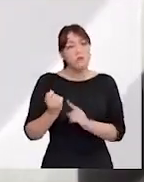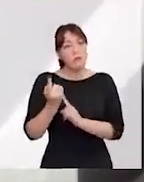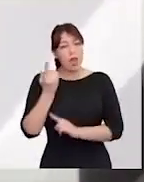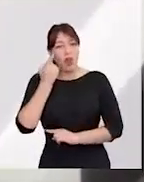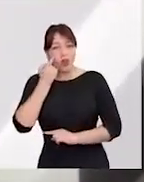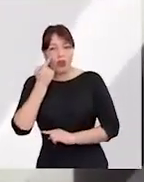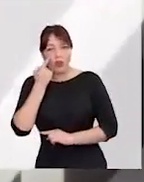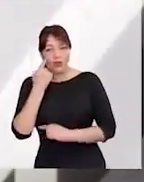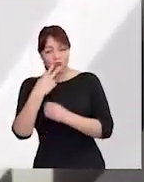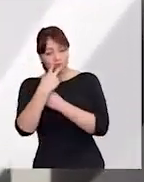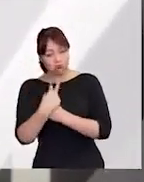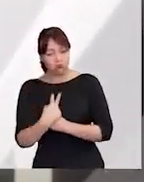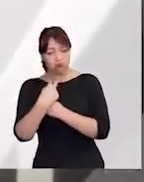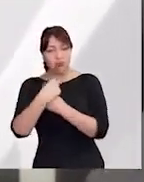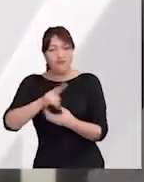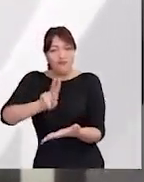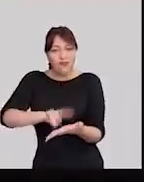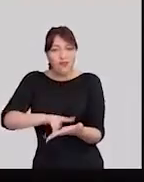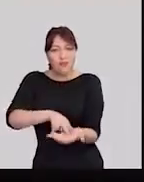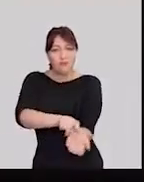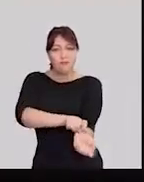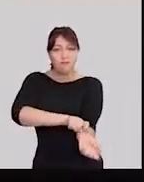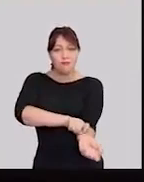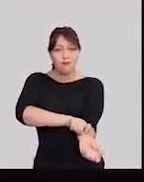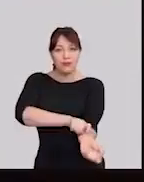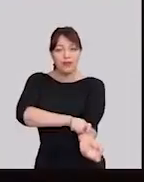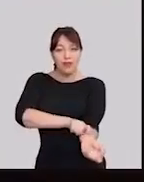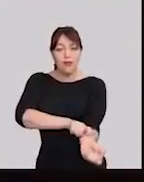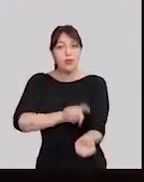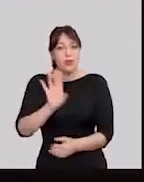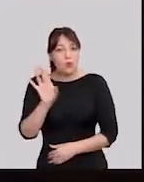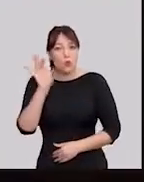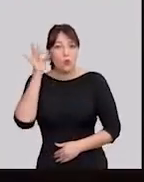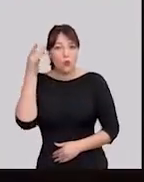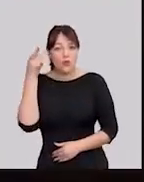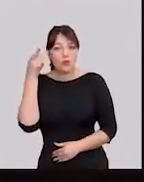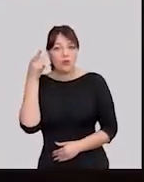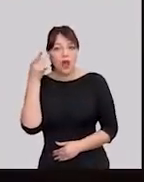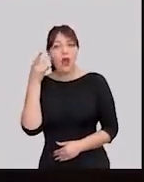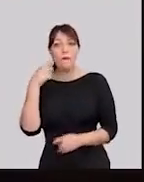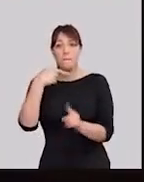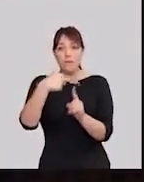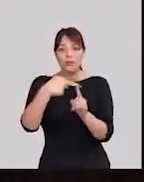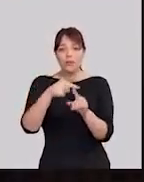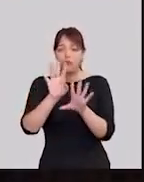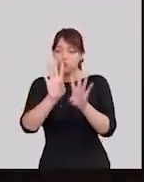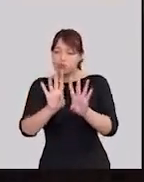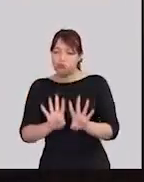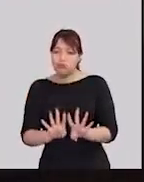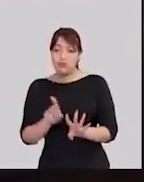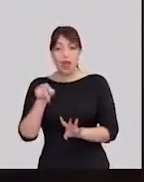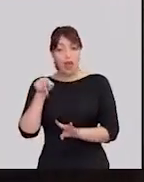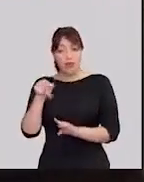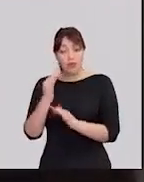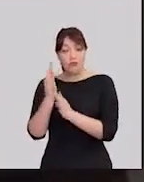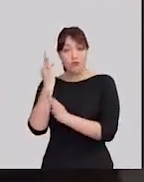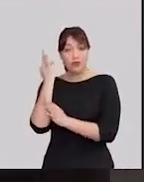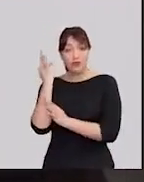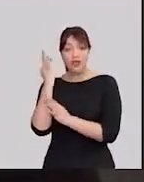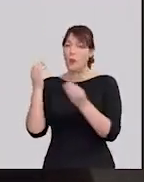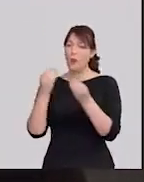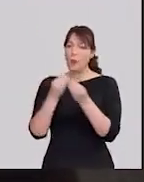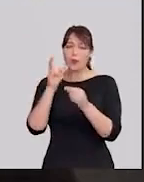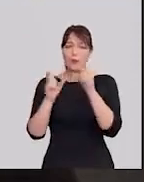conocer. Me topé con mi verdadera personalidad. Me di cuenta que tenía virtudes. En esa fundación reinsertan a miles